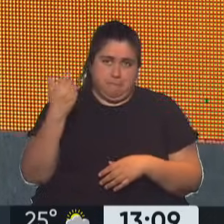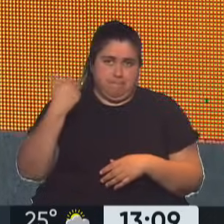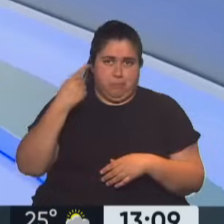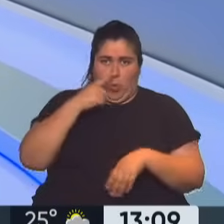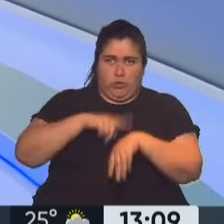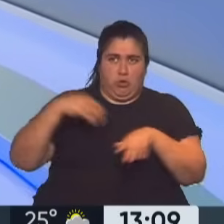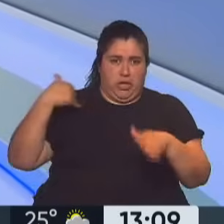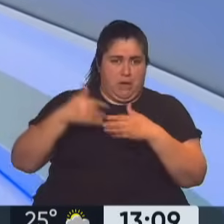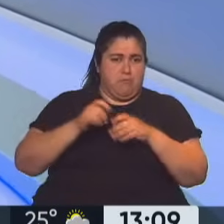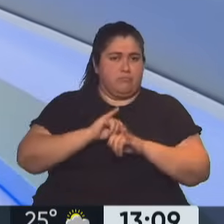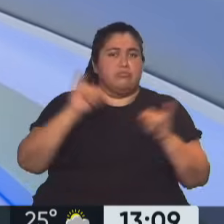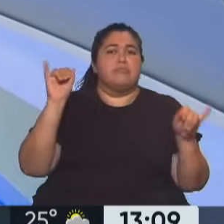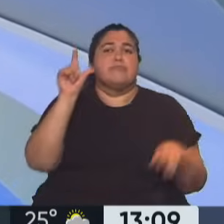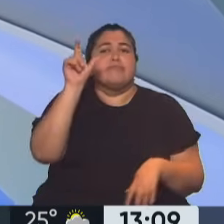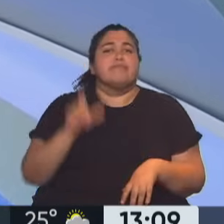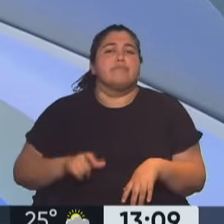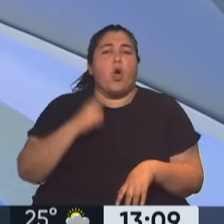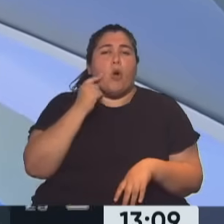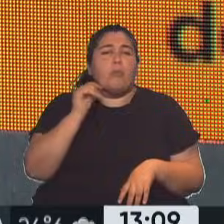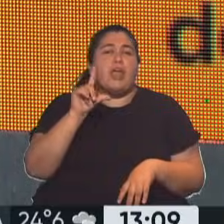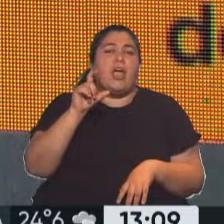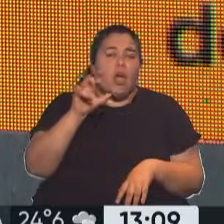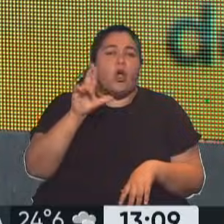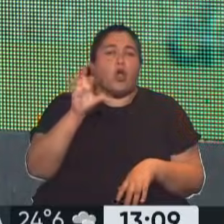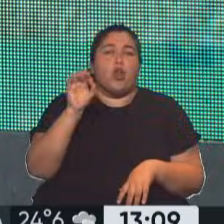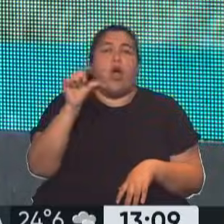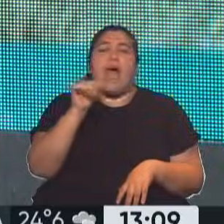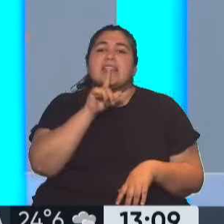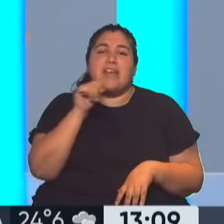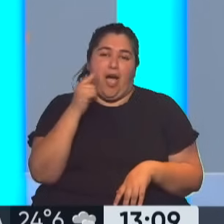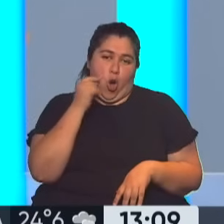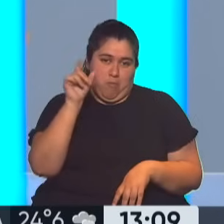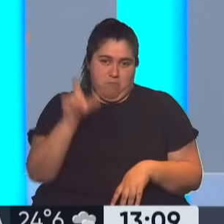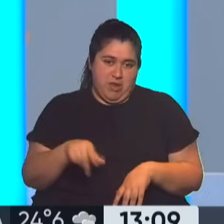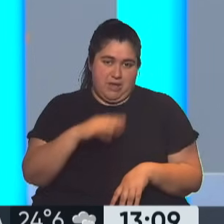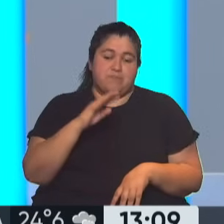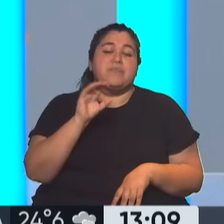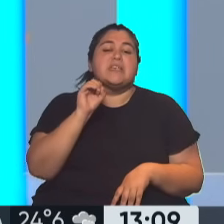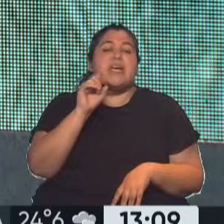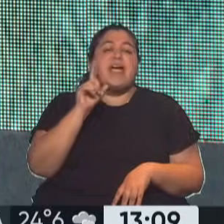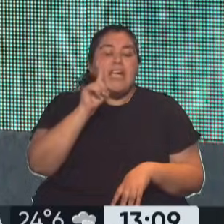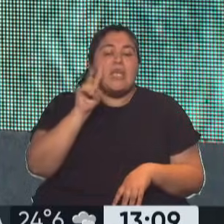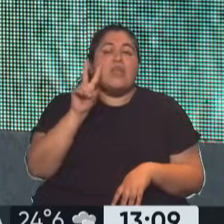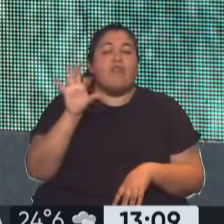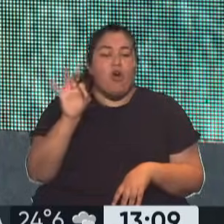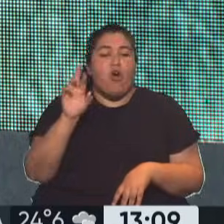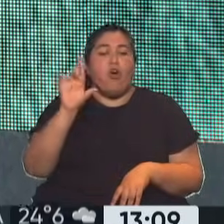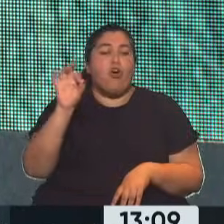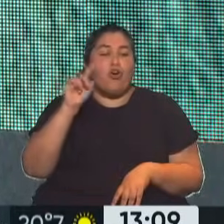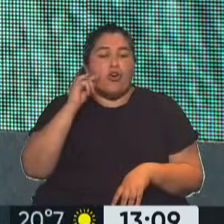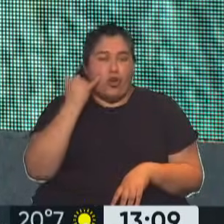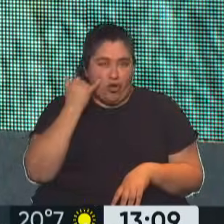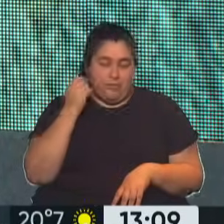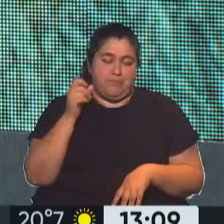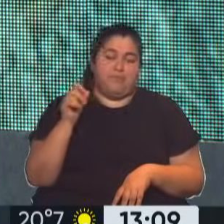sobrenombre el croata el croata ref ivo roica en principio se le había prohibido salir del